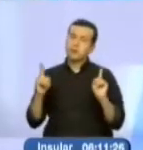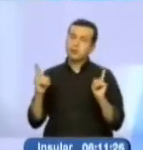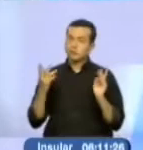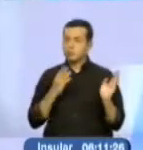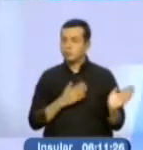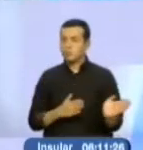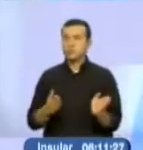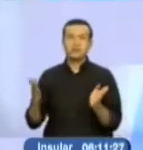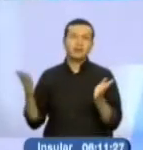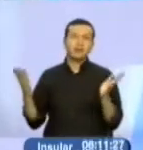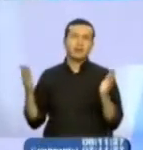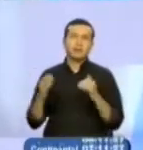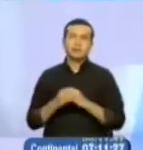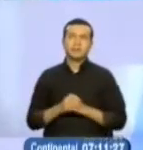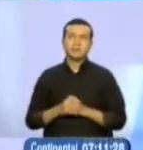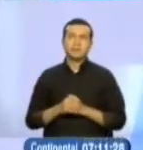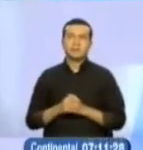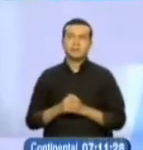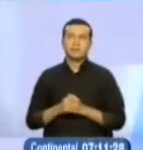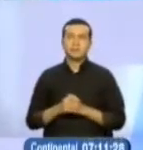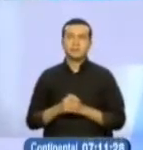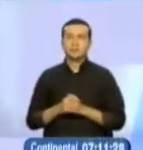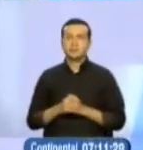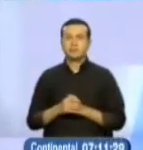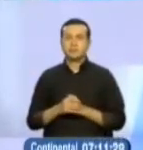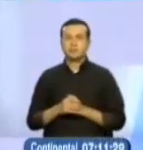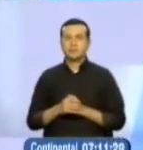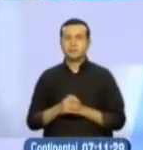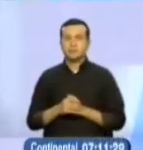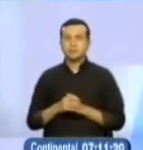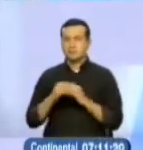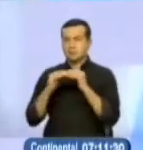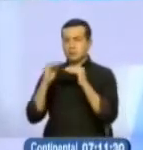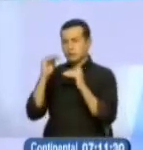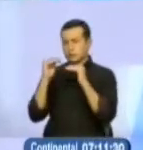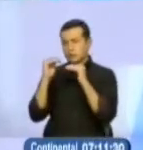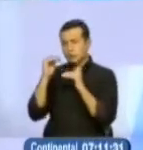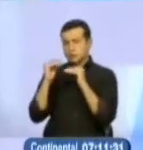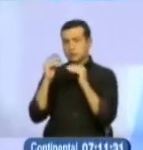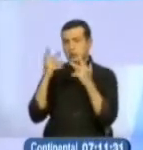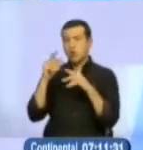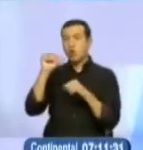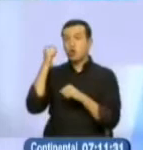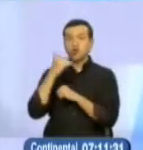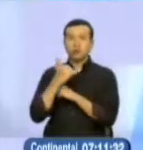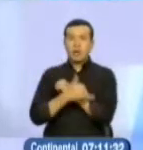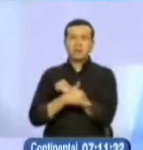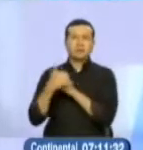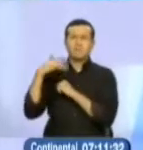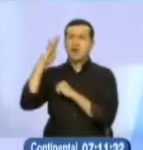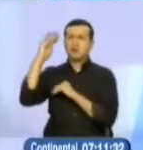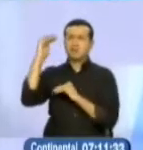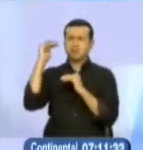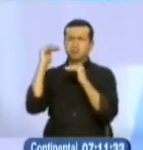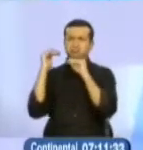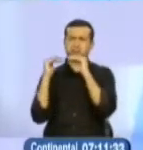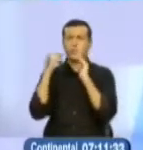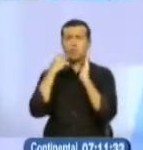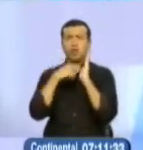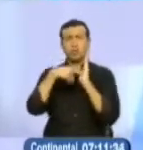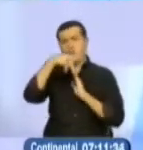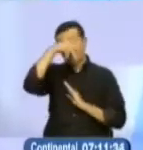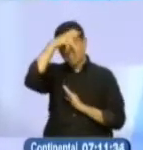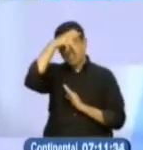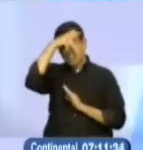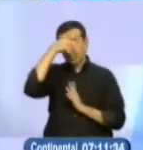lejos de márgenes muy estrechos como se han producido en otras elecciones por ejemplo la elección peruana